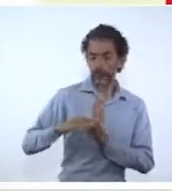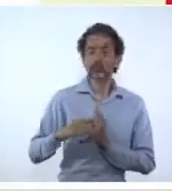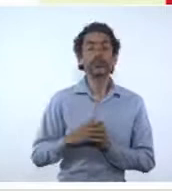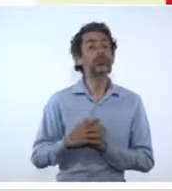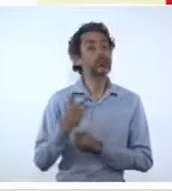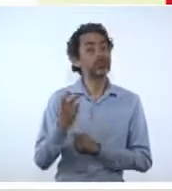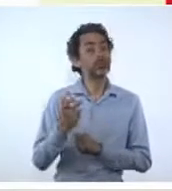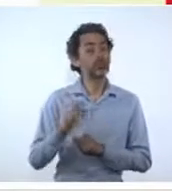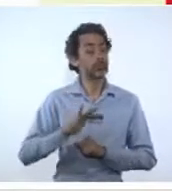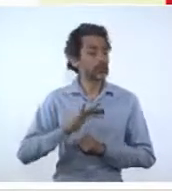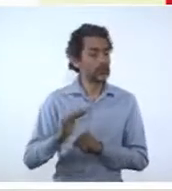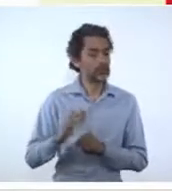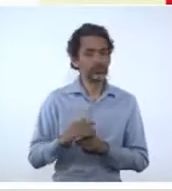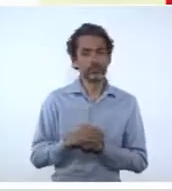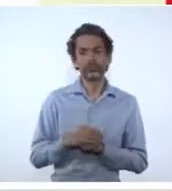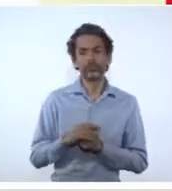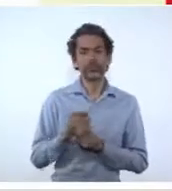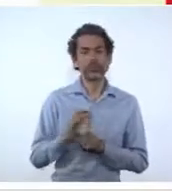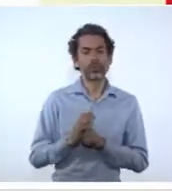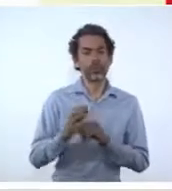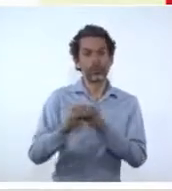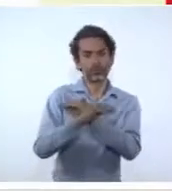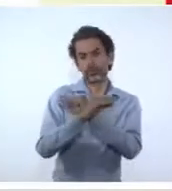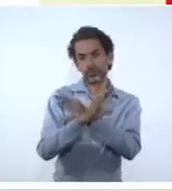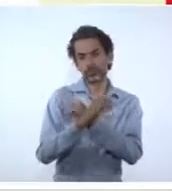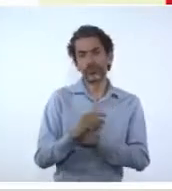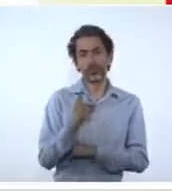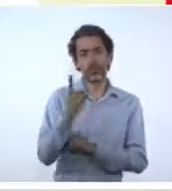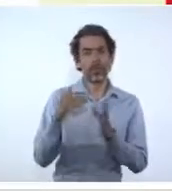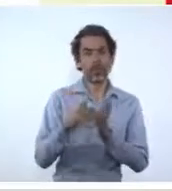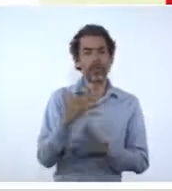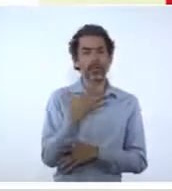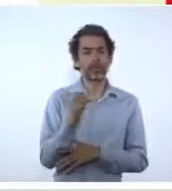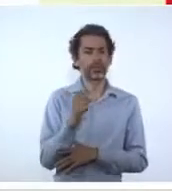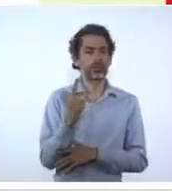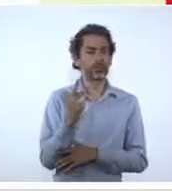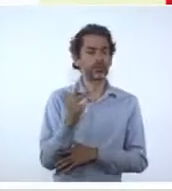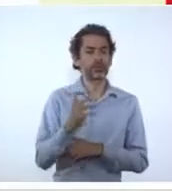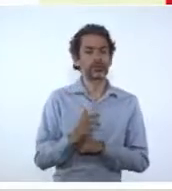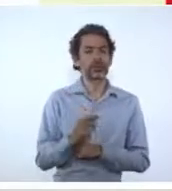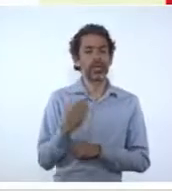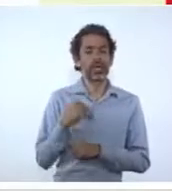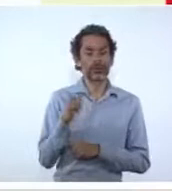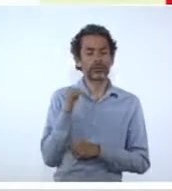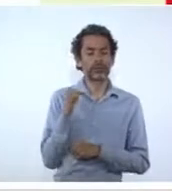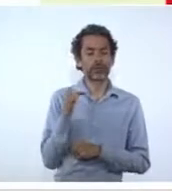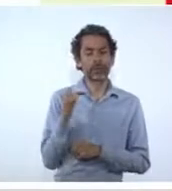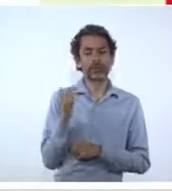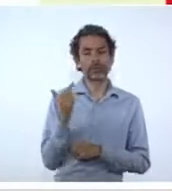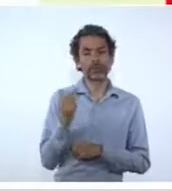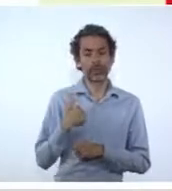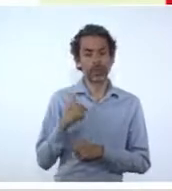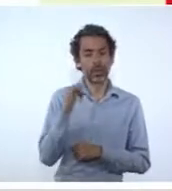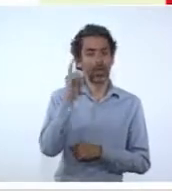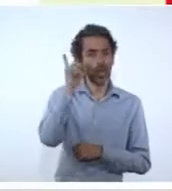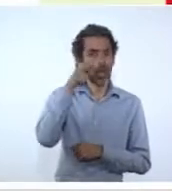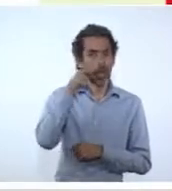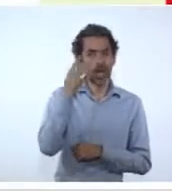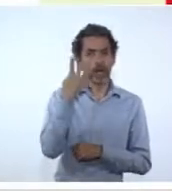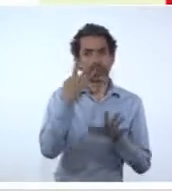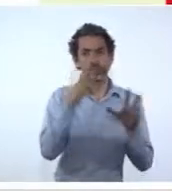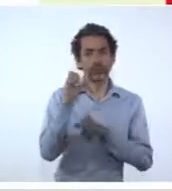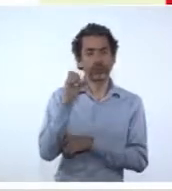Y de ahí ustedes saben que hay telellamadas, que a la fecha son 1,513, el día de ayer fueron 12, y enviados al